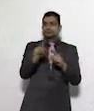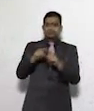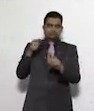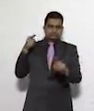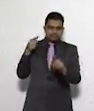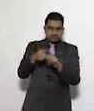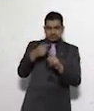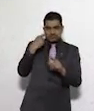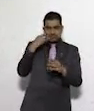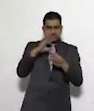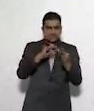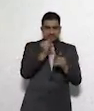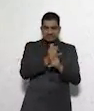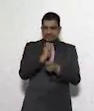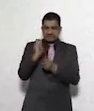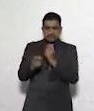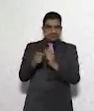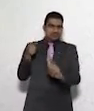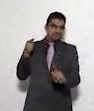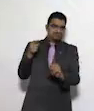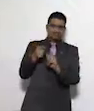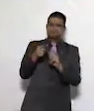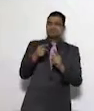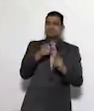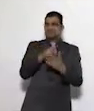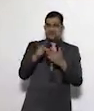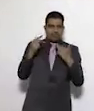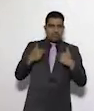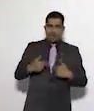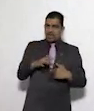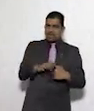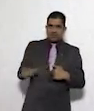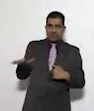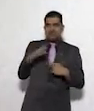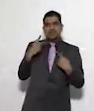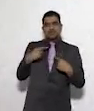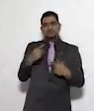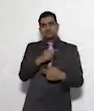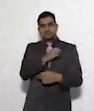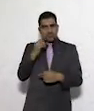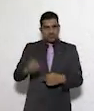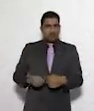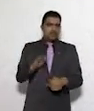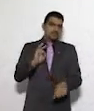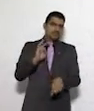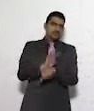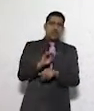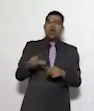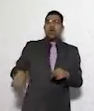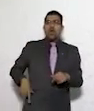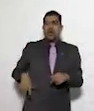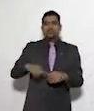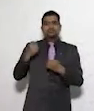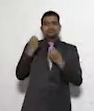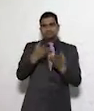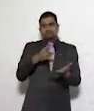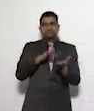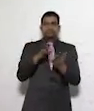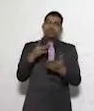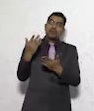subrayar que es un deber que tiene el Estado y que infortunadamente nos lo sigue